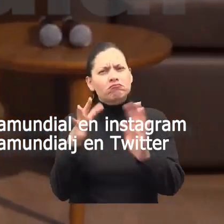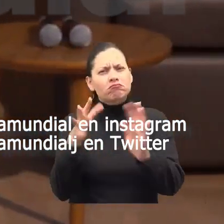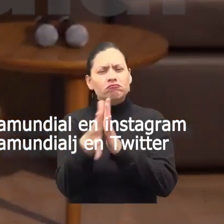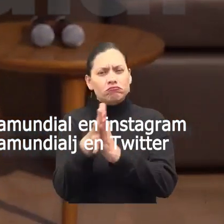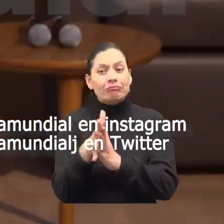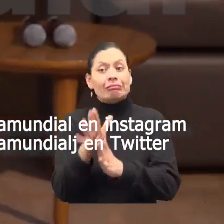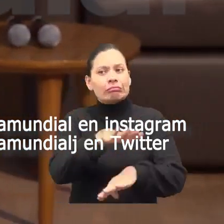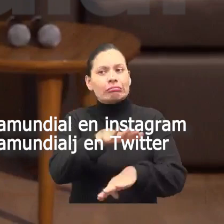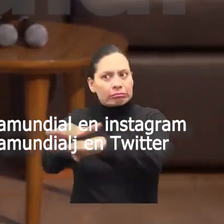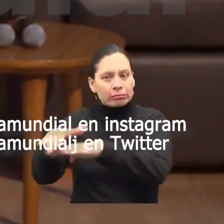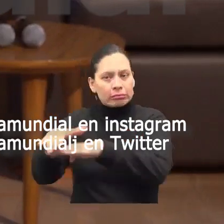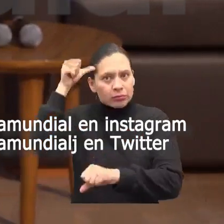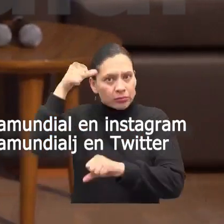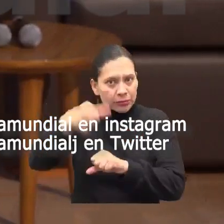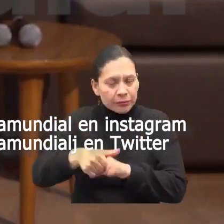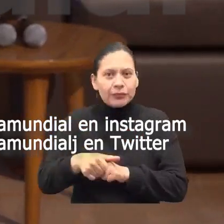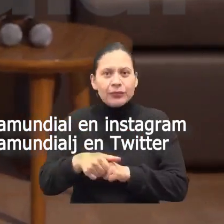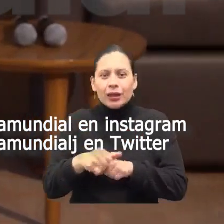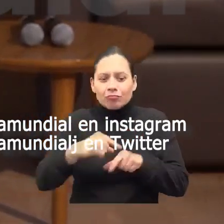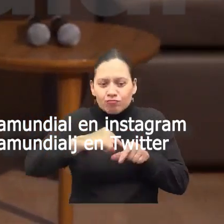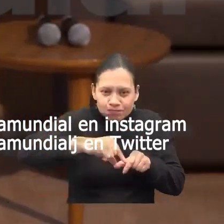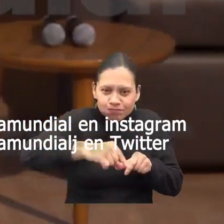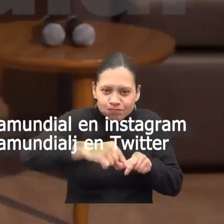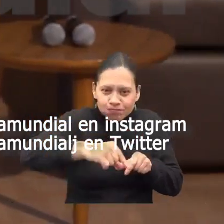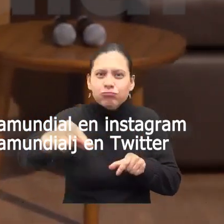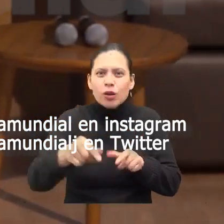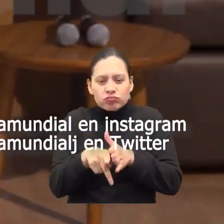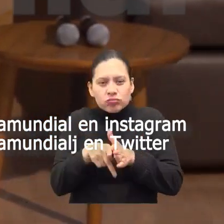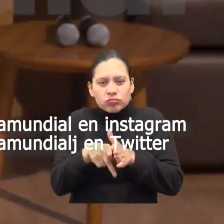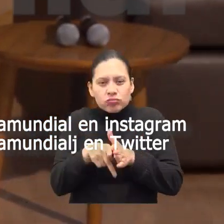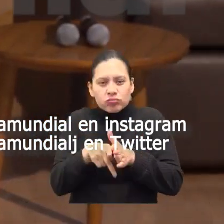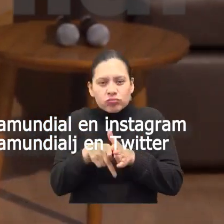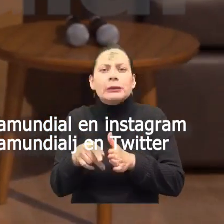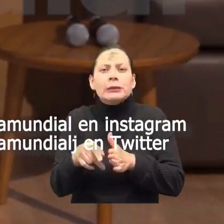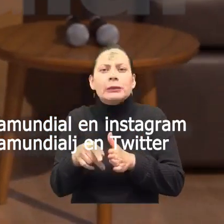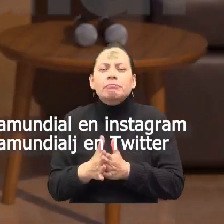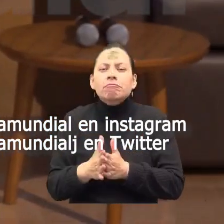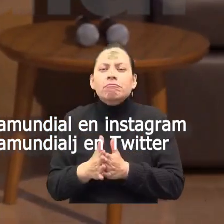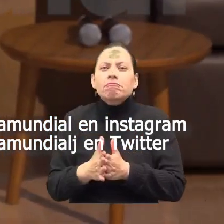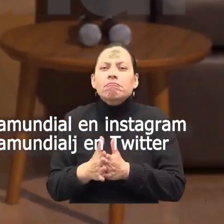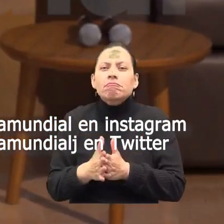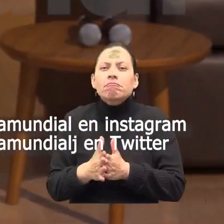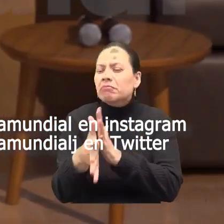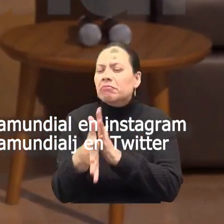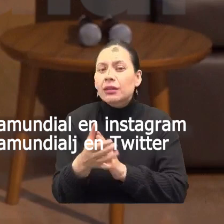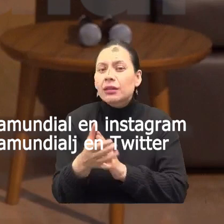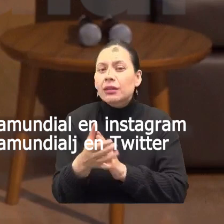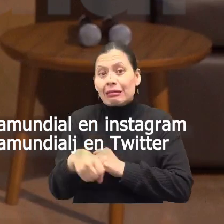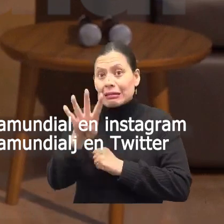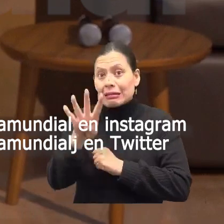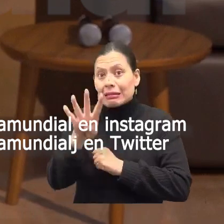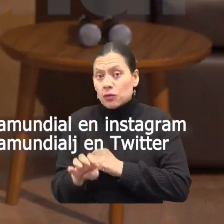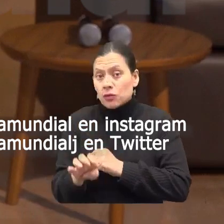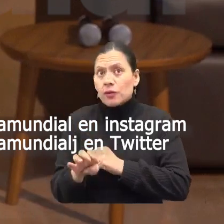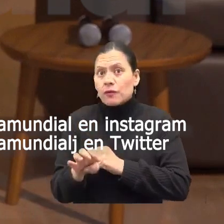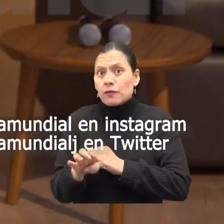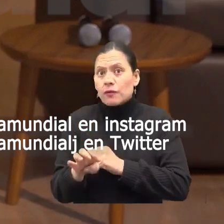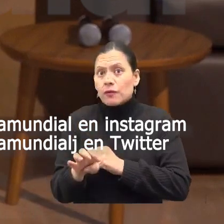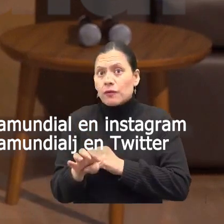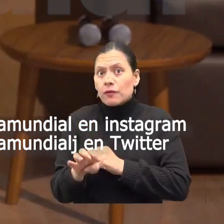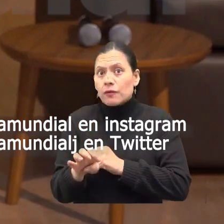y recordar sobre el material rodante? Además, también mencionarles que el 19